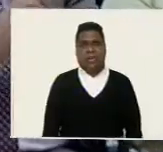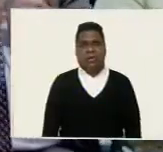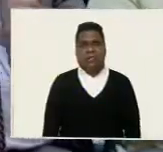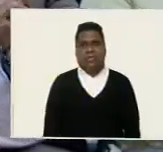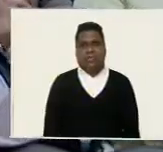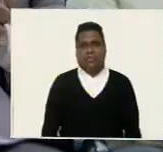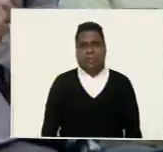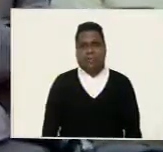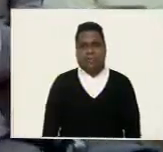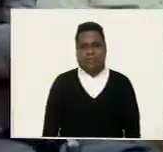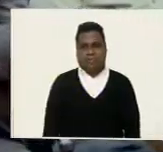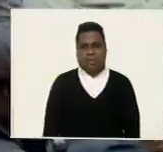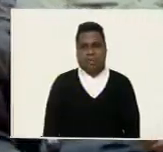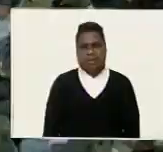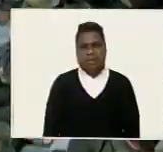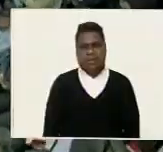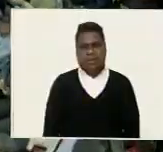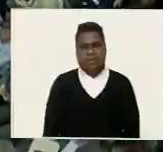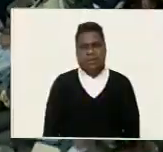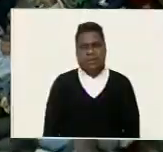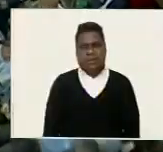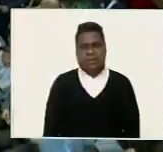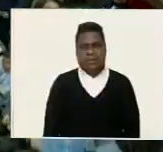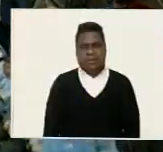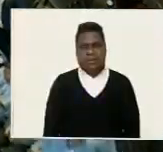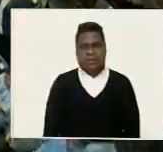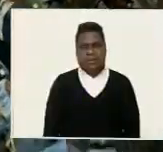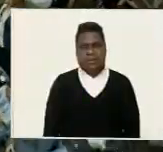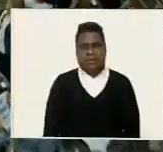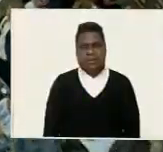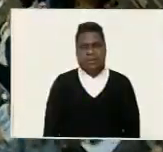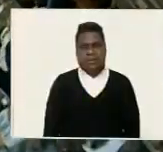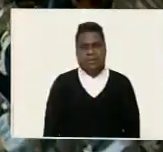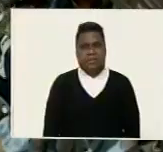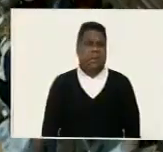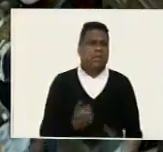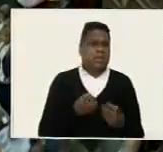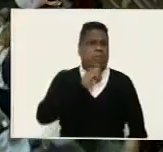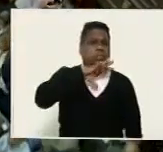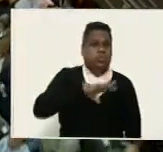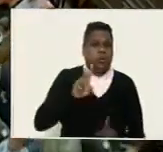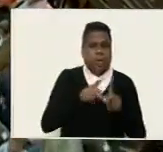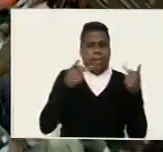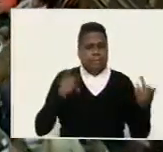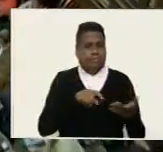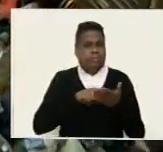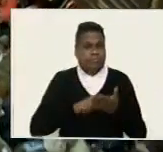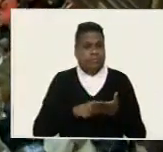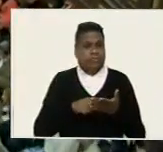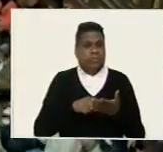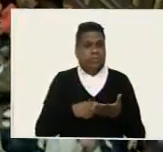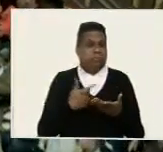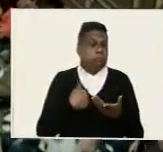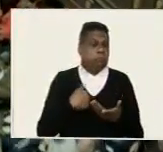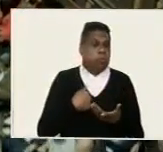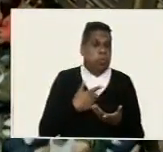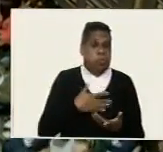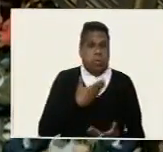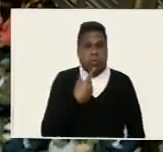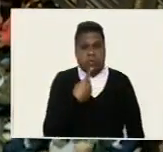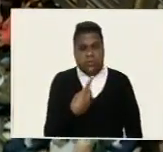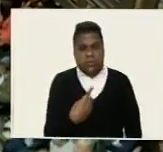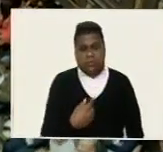¿Qué más decir? ¿Qué más decir? Hablar de la historia del periodismo en Venezuela no me corresponde, habiendo gente